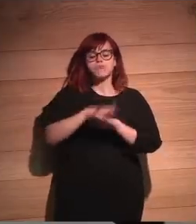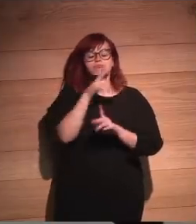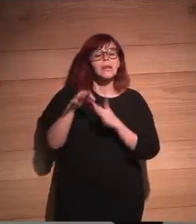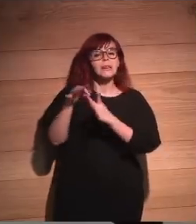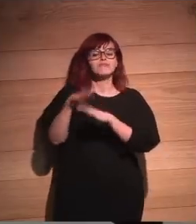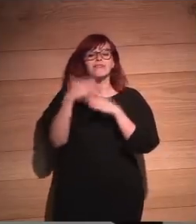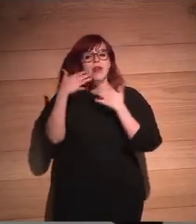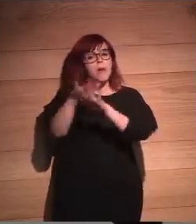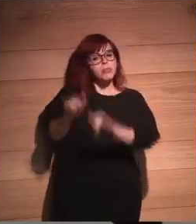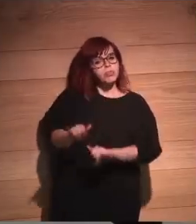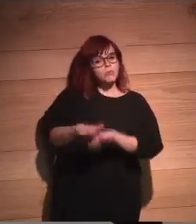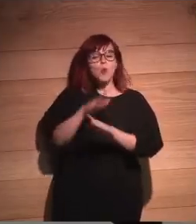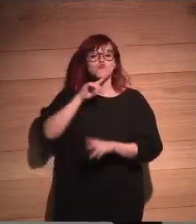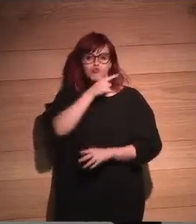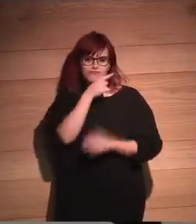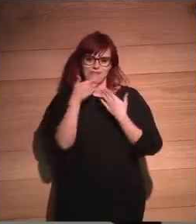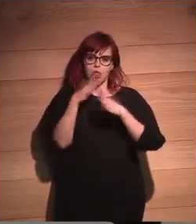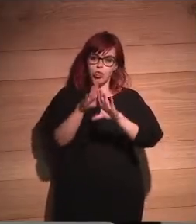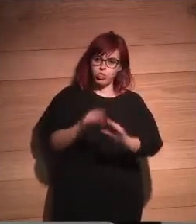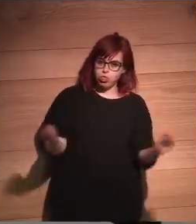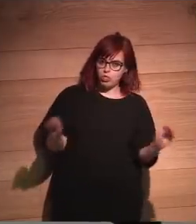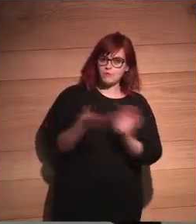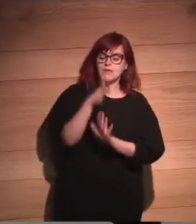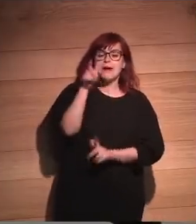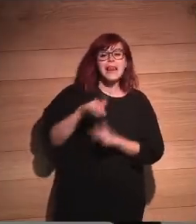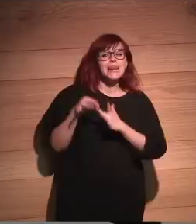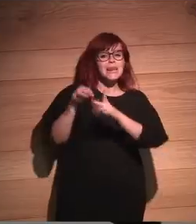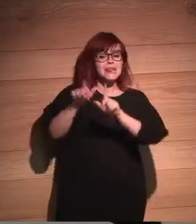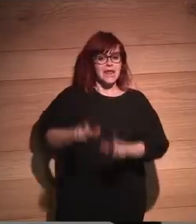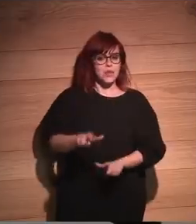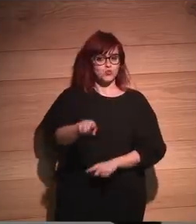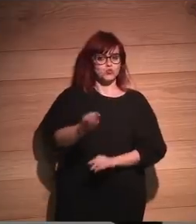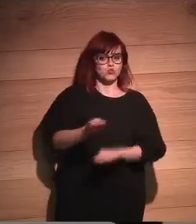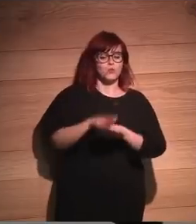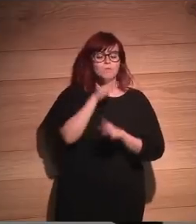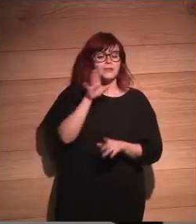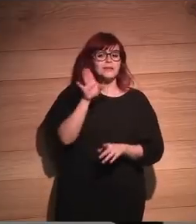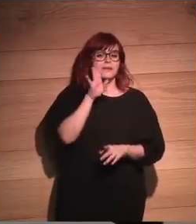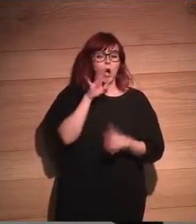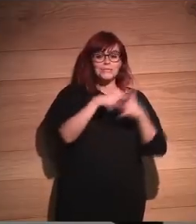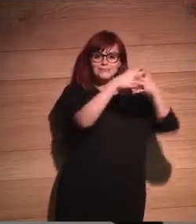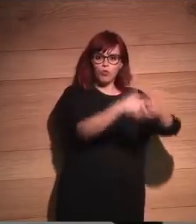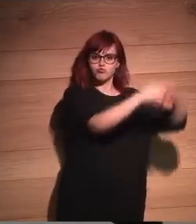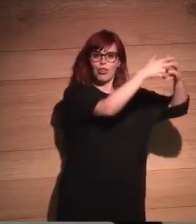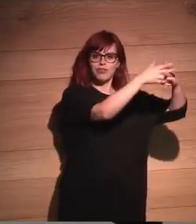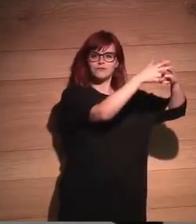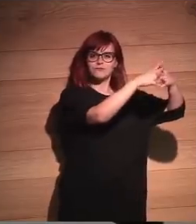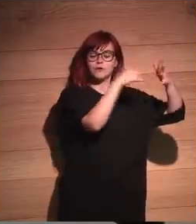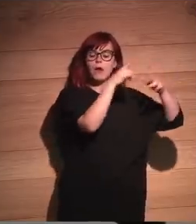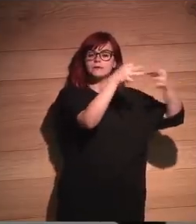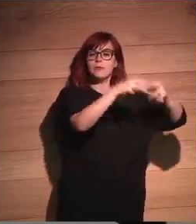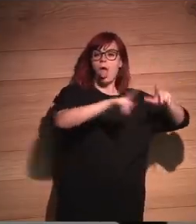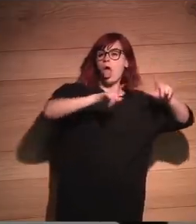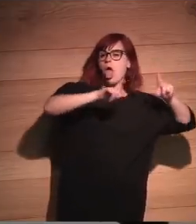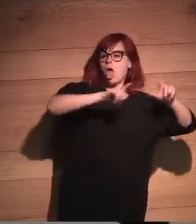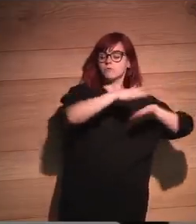ha desplazado al líder hasta entonces, que era Estados Unidos. Y además, Estados Unidos